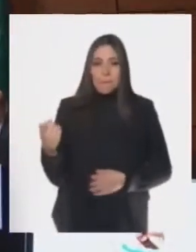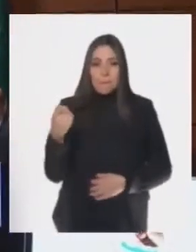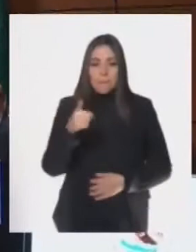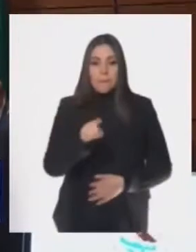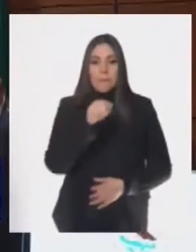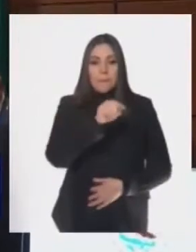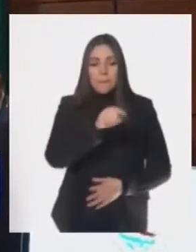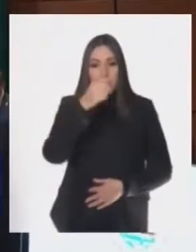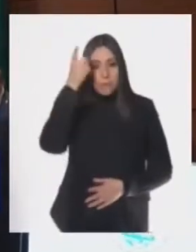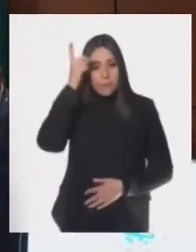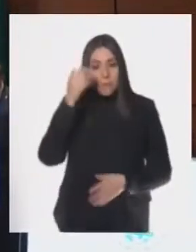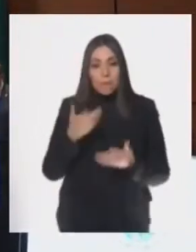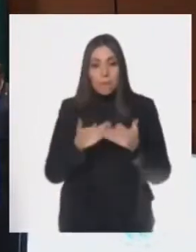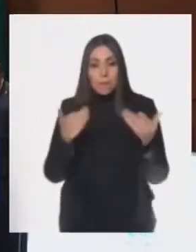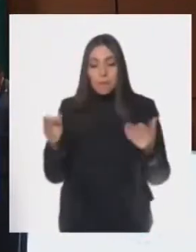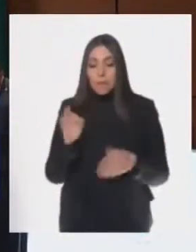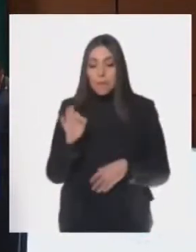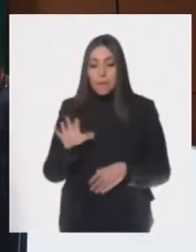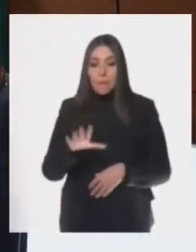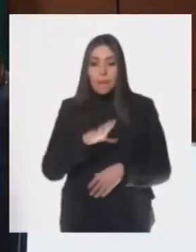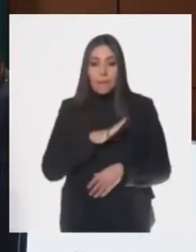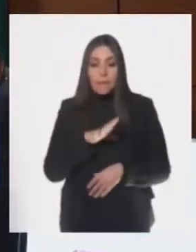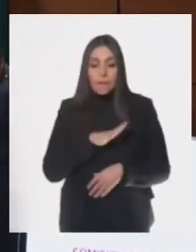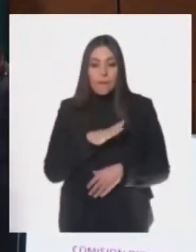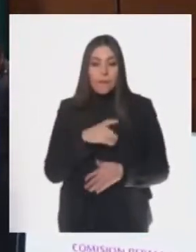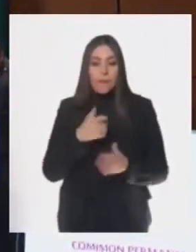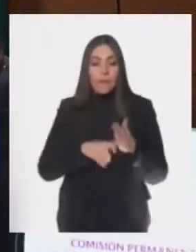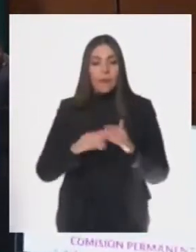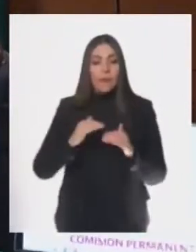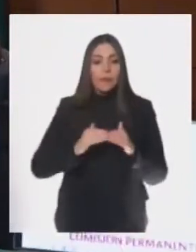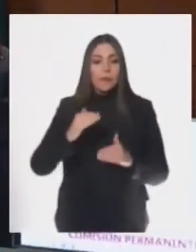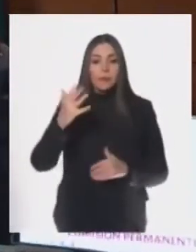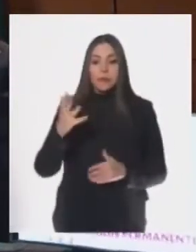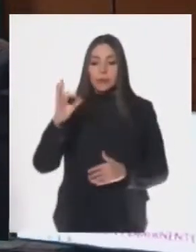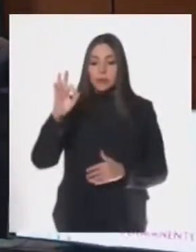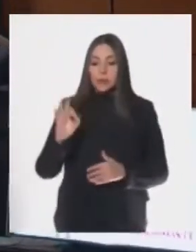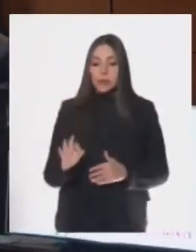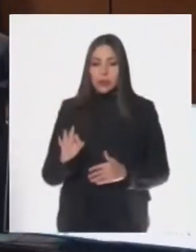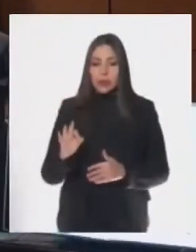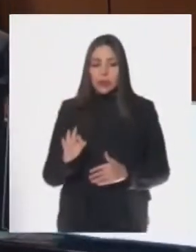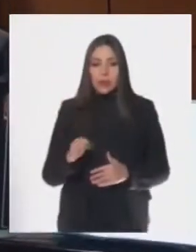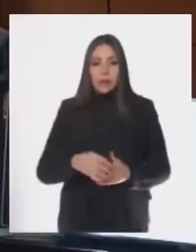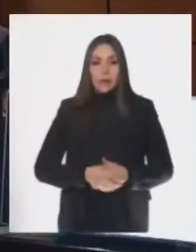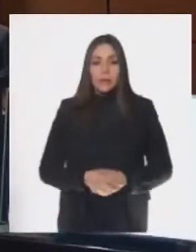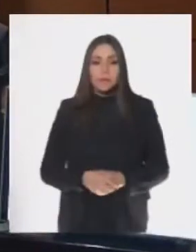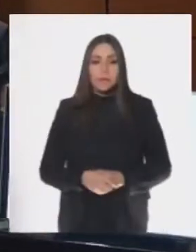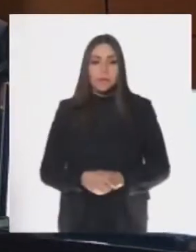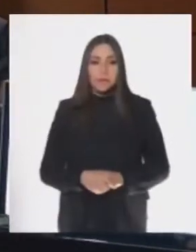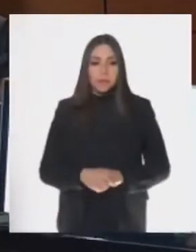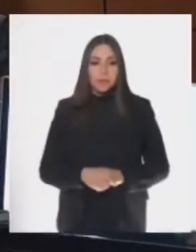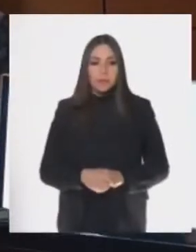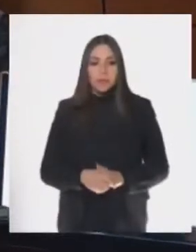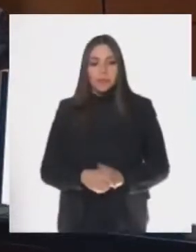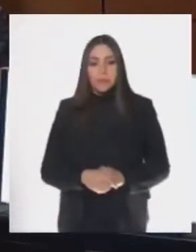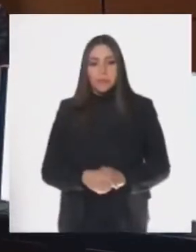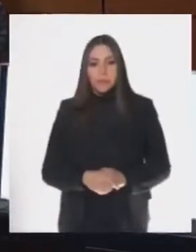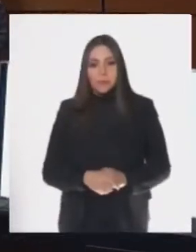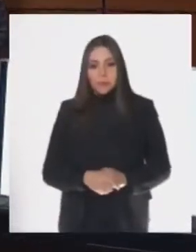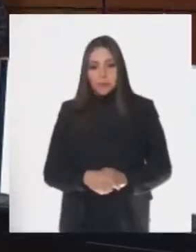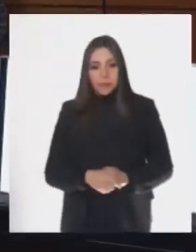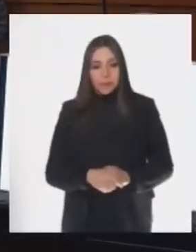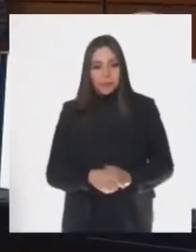ejidatario que haya adquirido un porcentaje de más del 5%, que tiene un